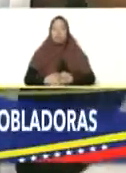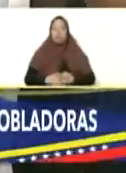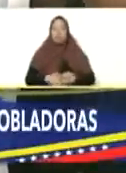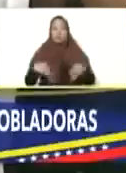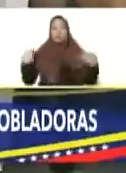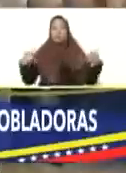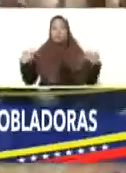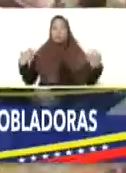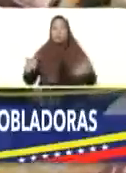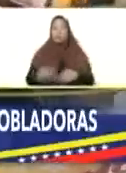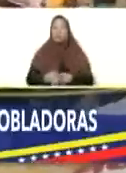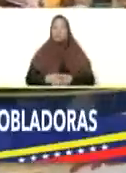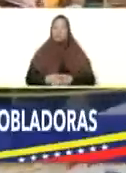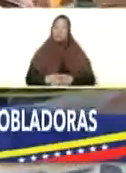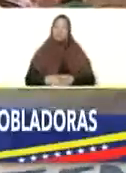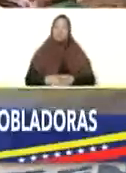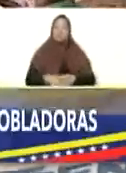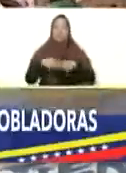a todos